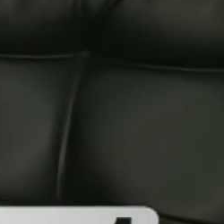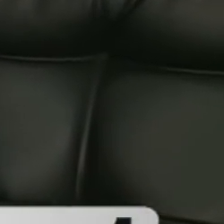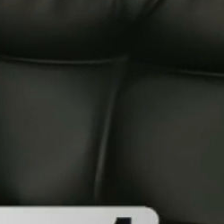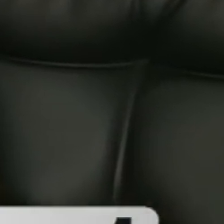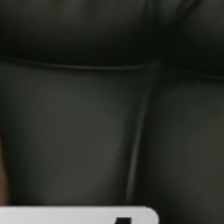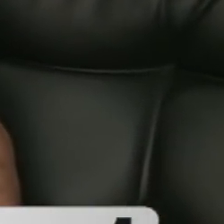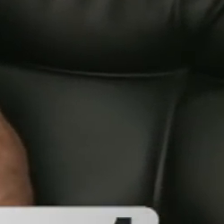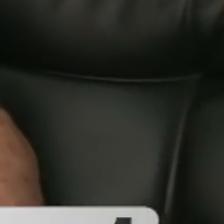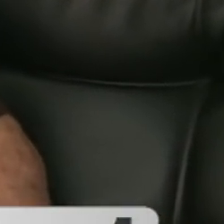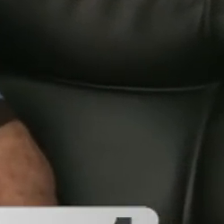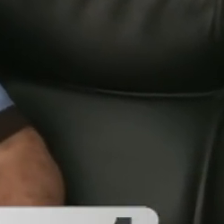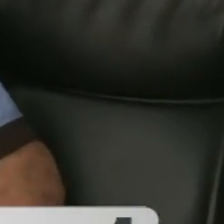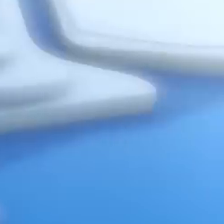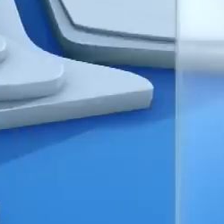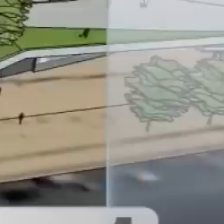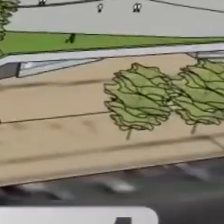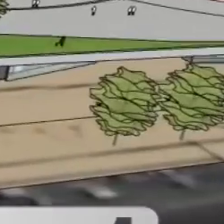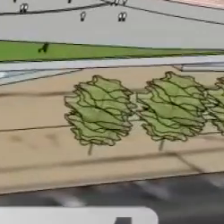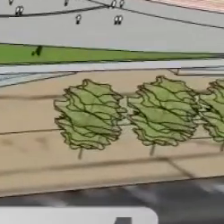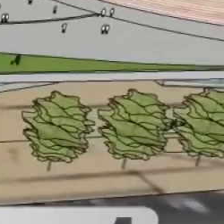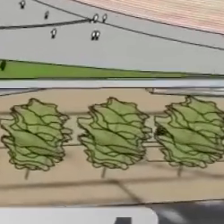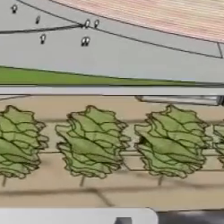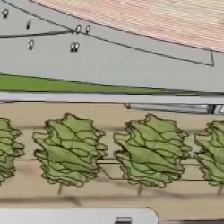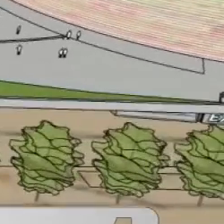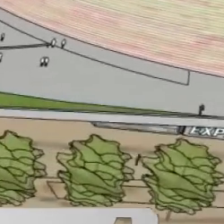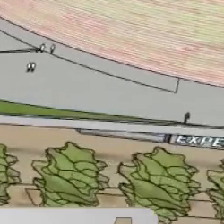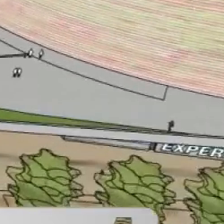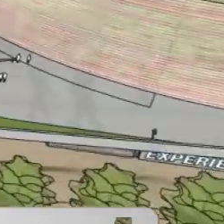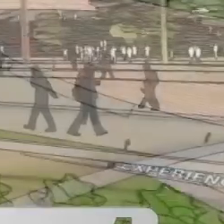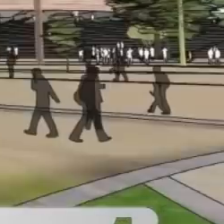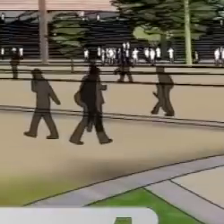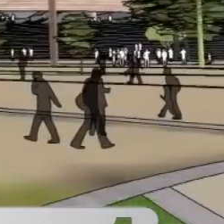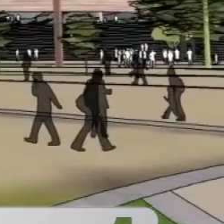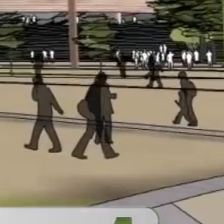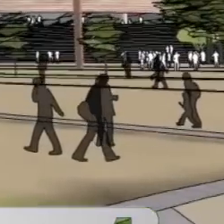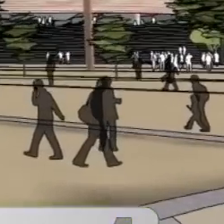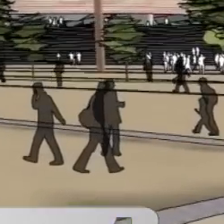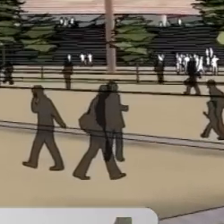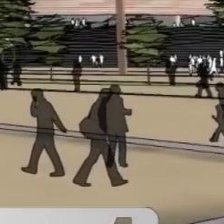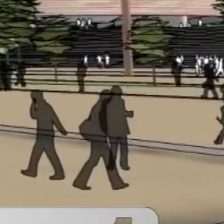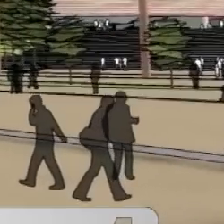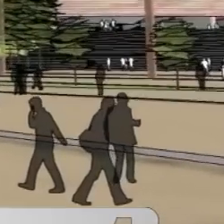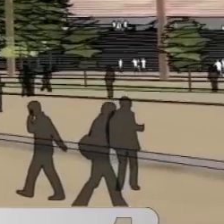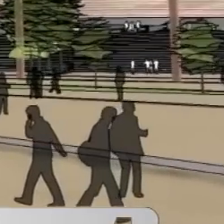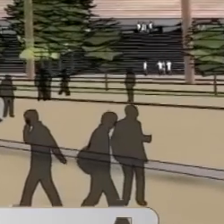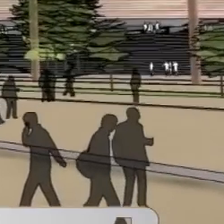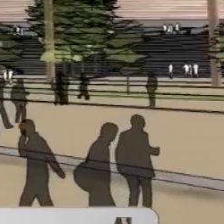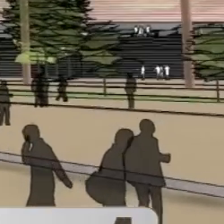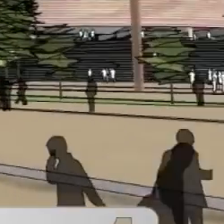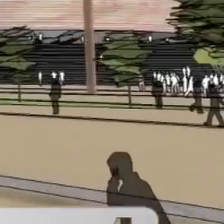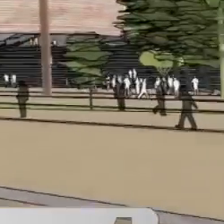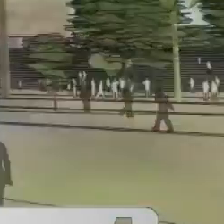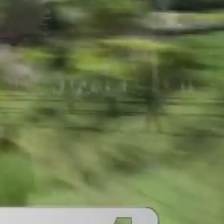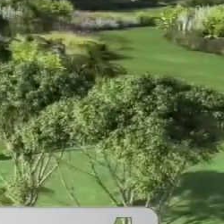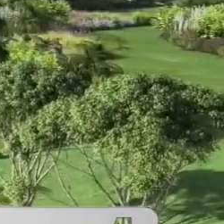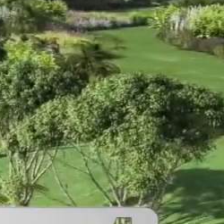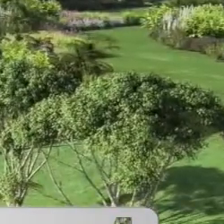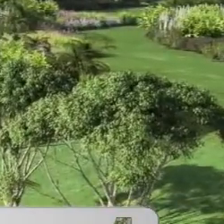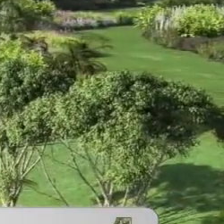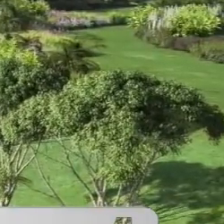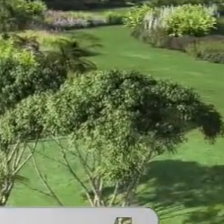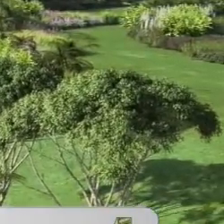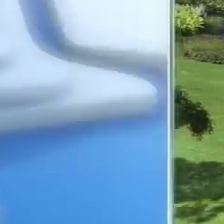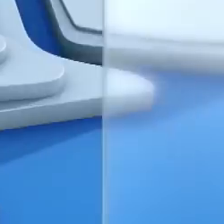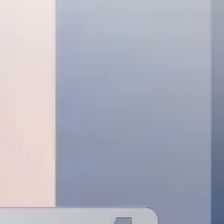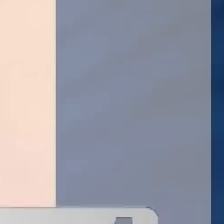eutanasia tras aprobación de un juez. Así quedará la remodelación del Estadio El Campín. Inversión será de 250 millones